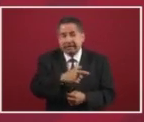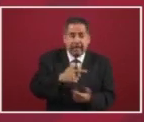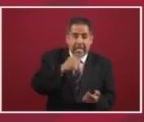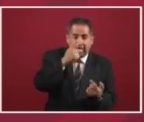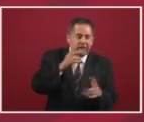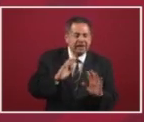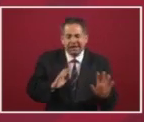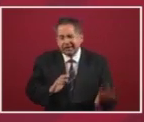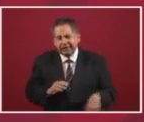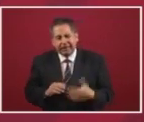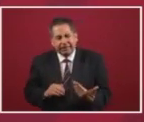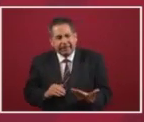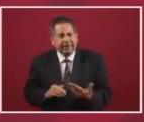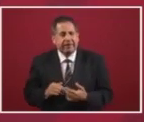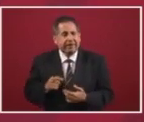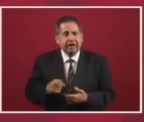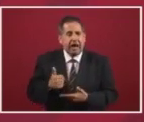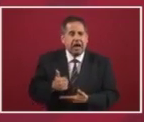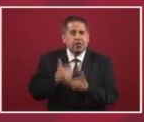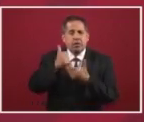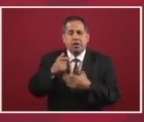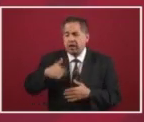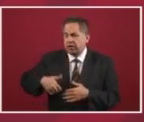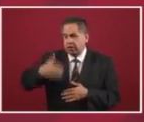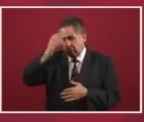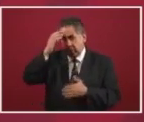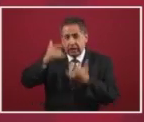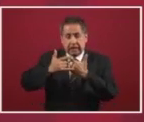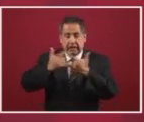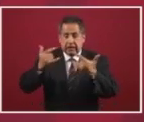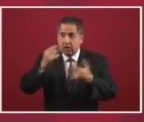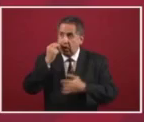porque nos ayuda a conocer la historia,